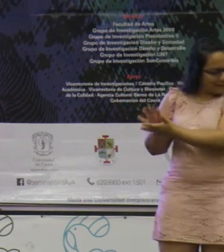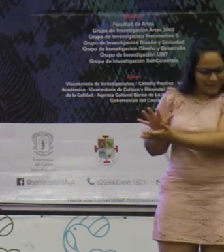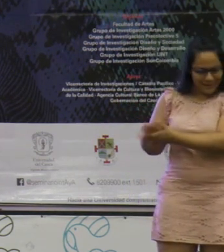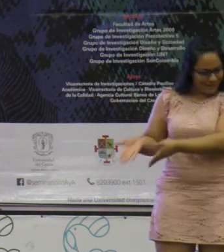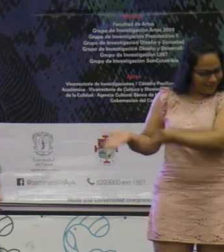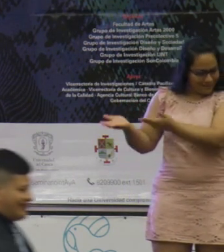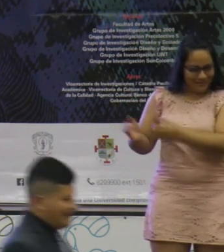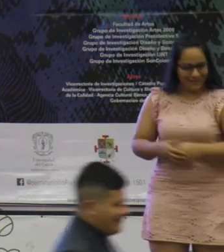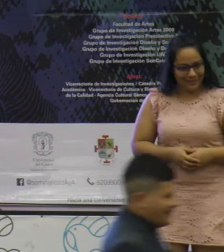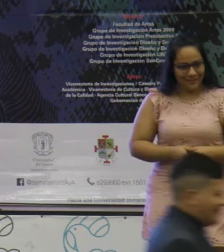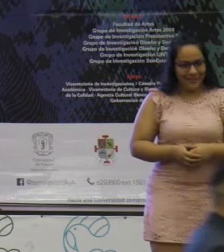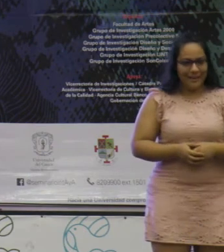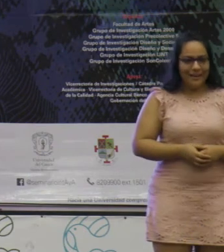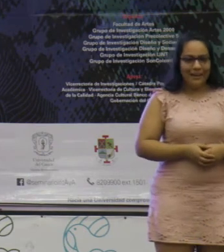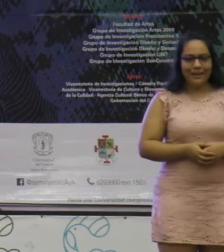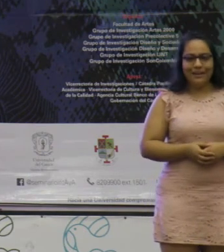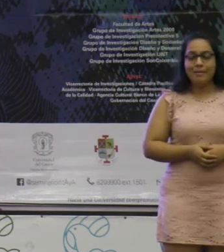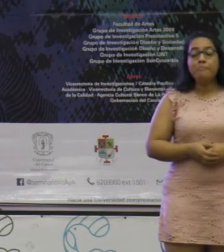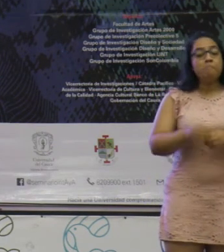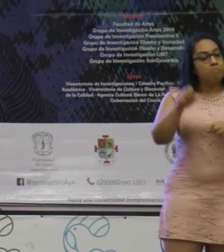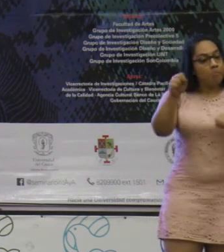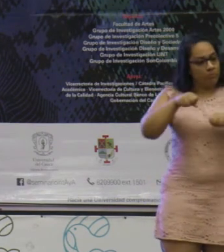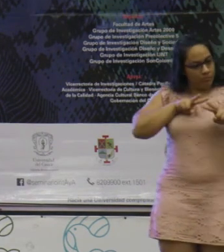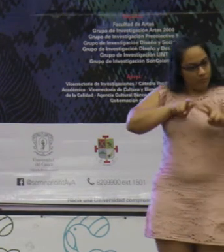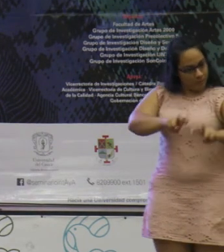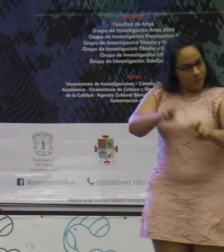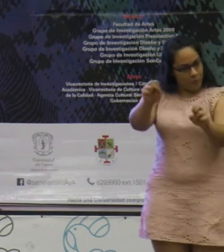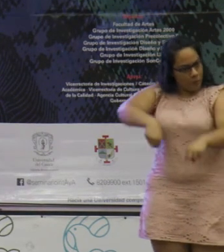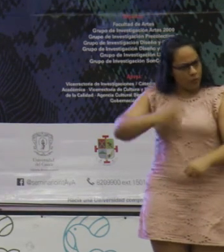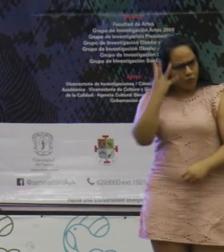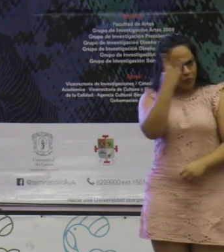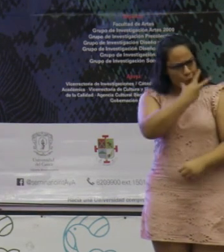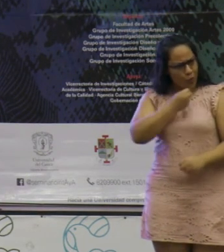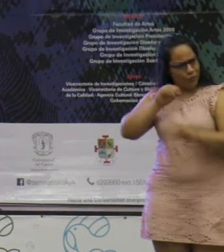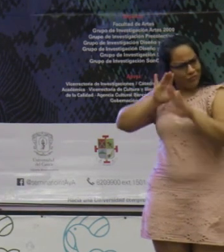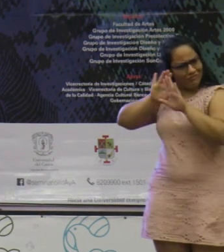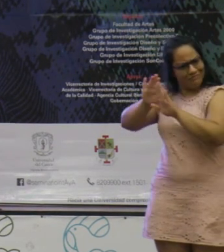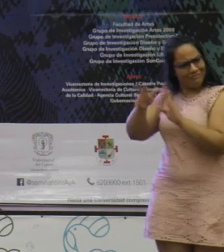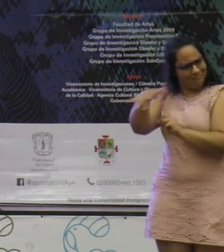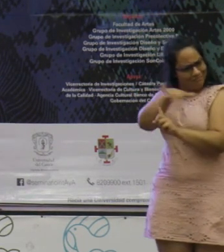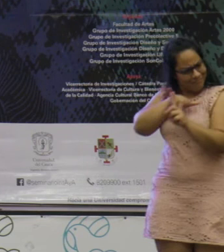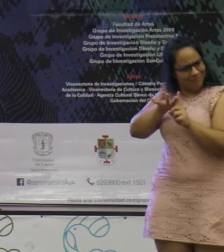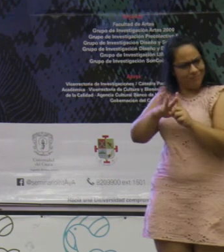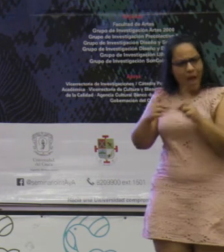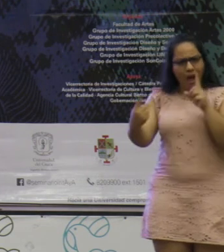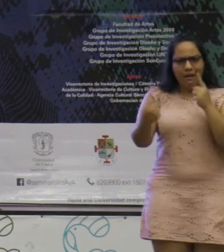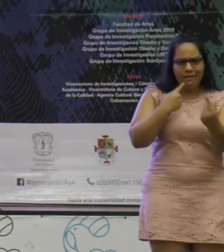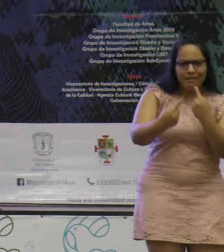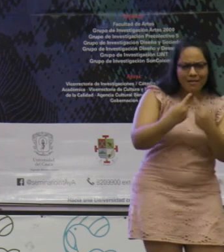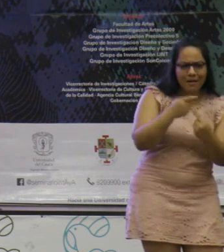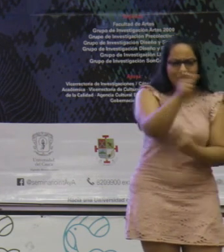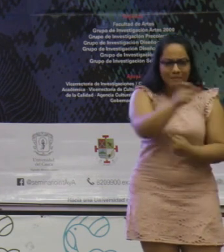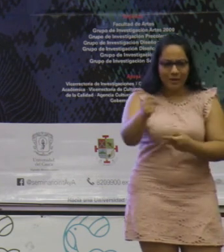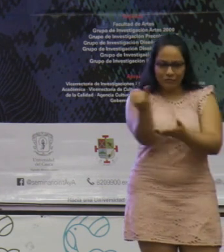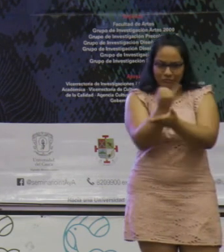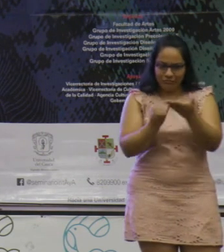Vale, gracias. Podemos rastrear. Pero creo que es una bonita perspectiva dialogar eso con los ilustradores. Suponer que